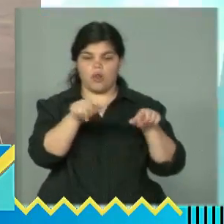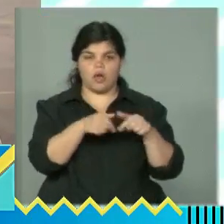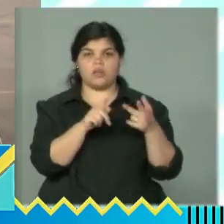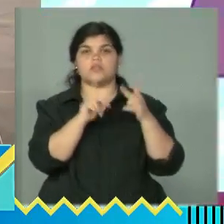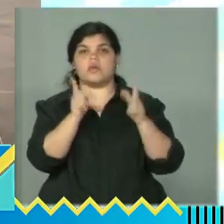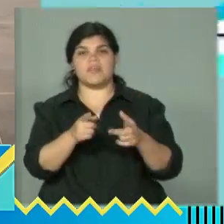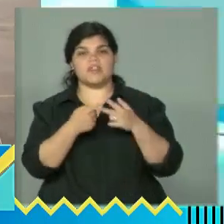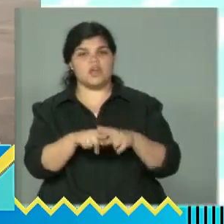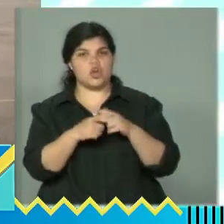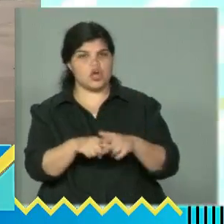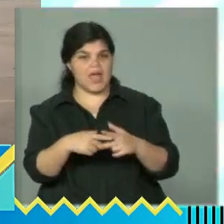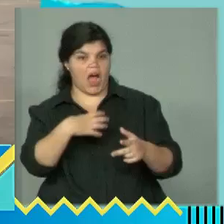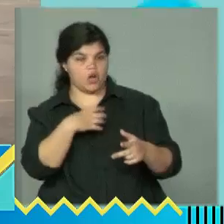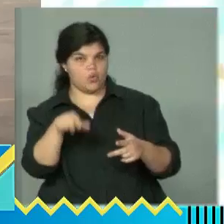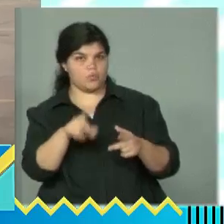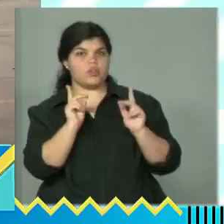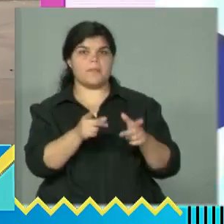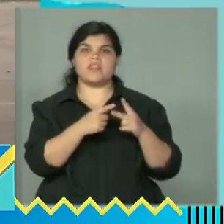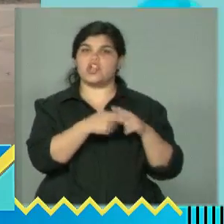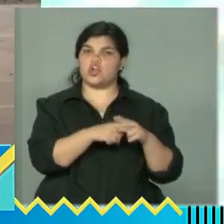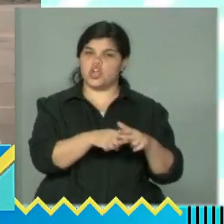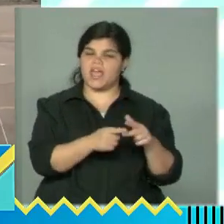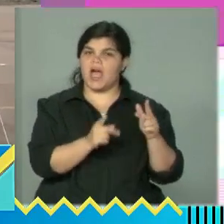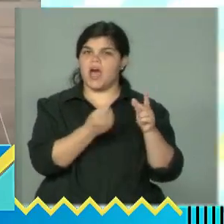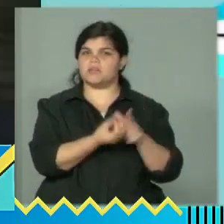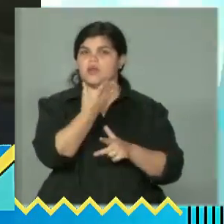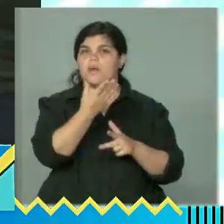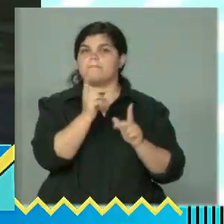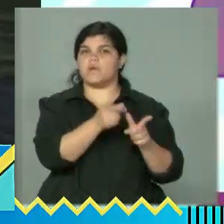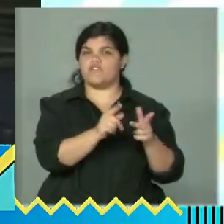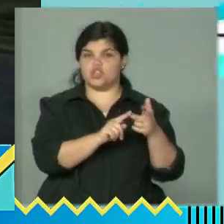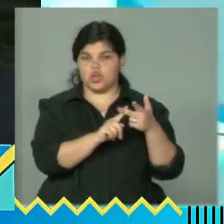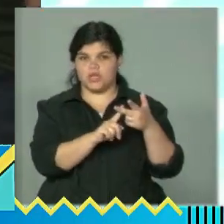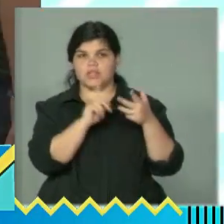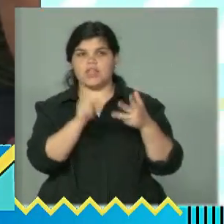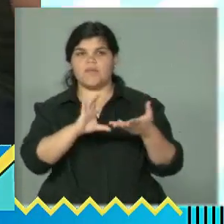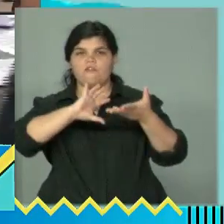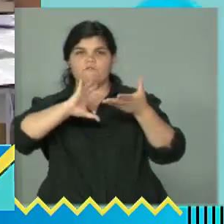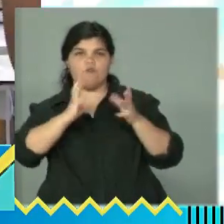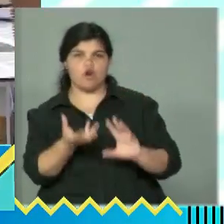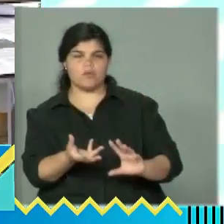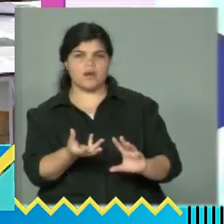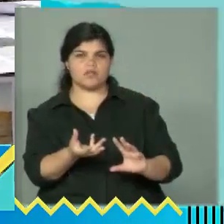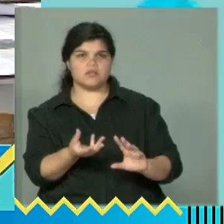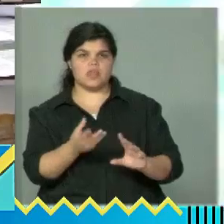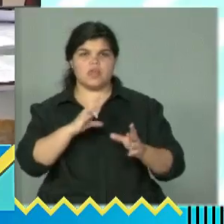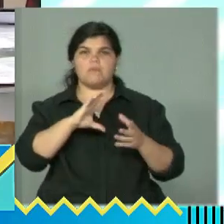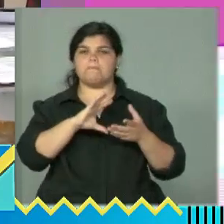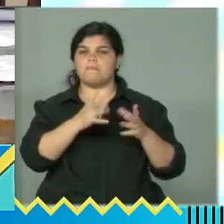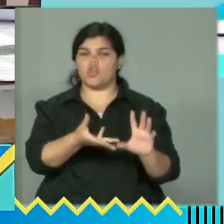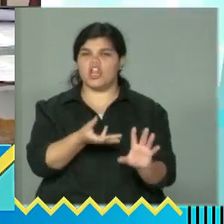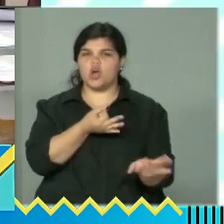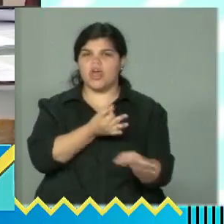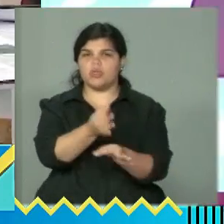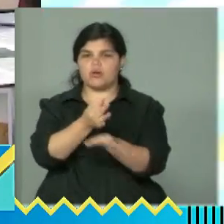los chicos y las tecnologías que manejan los profes, las maneras y los formatos de poder hacer frente a los modelos educativos.